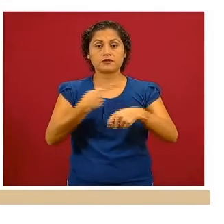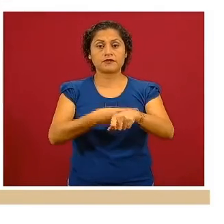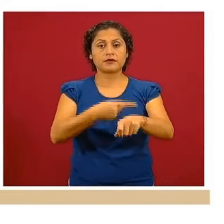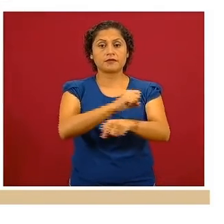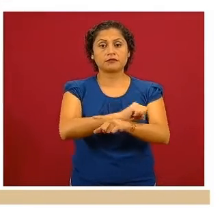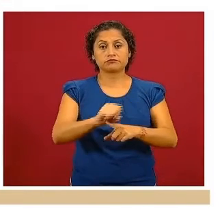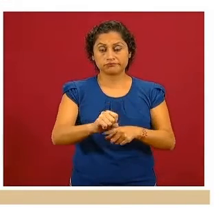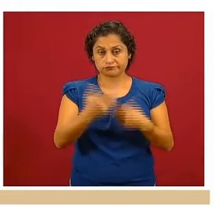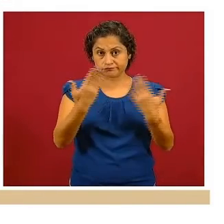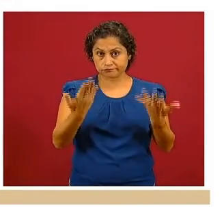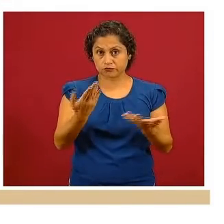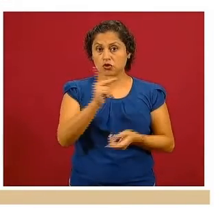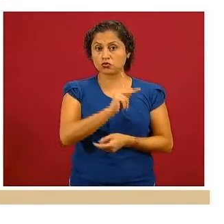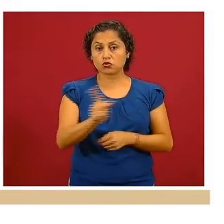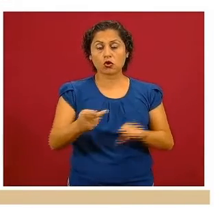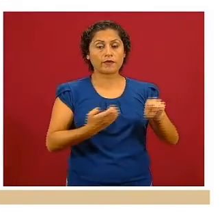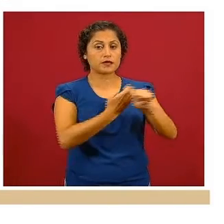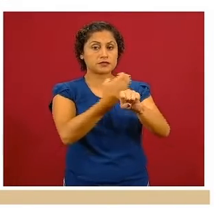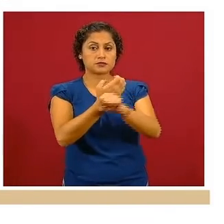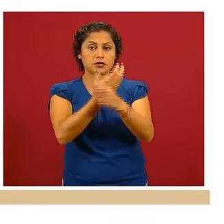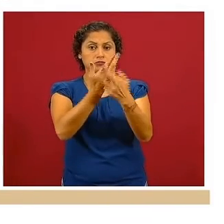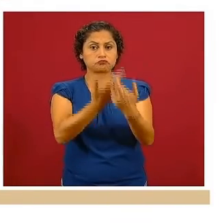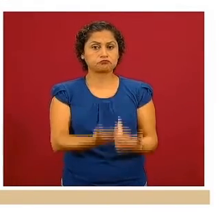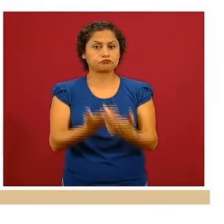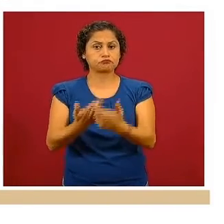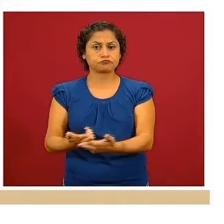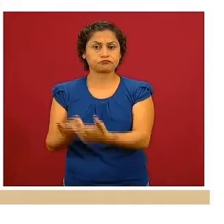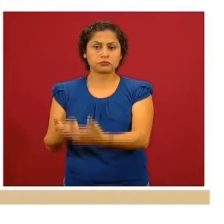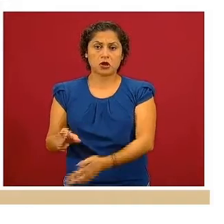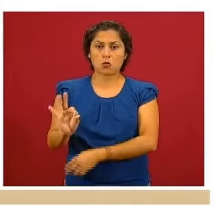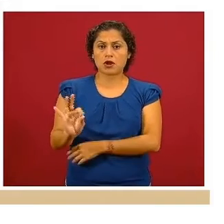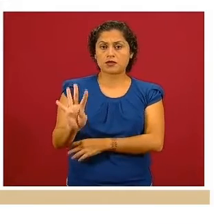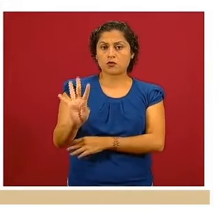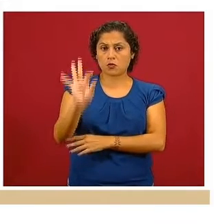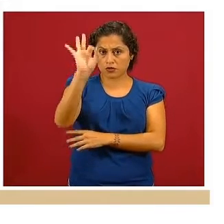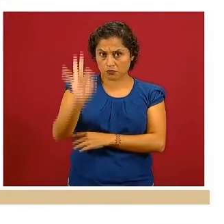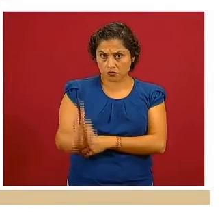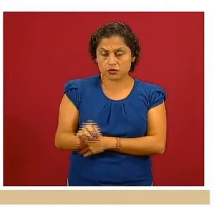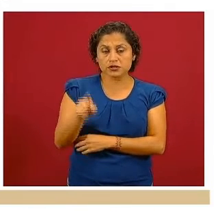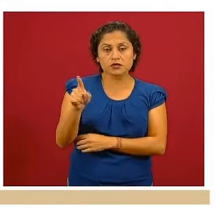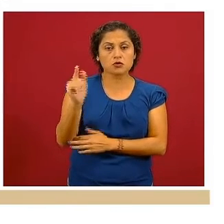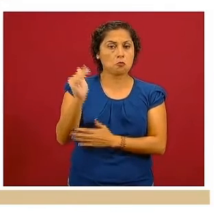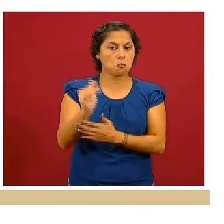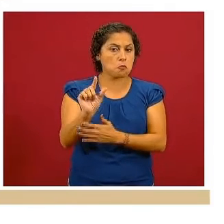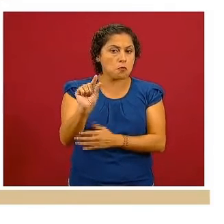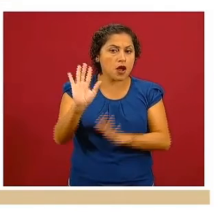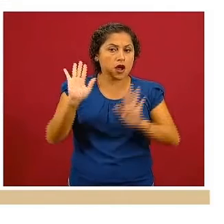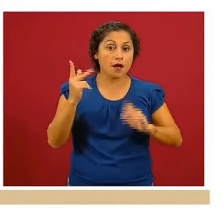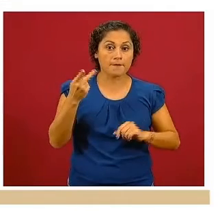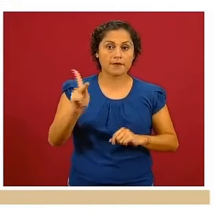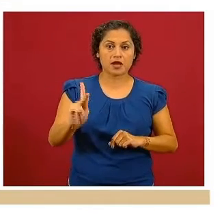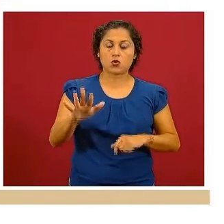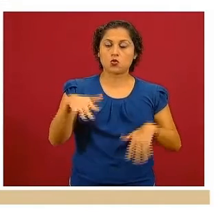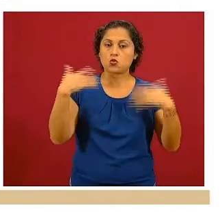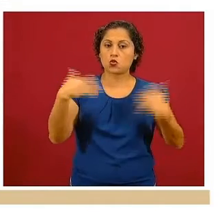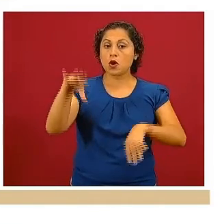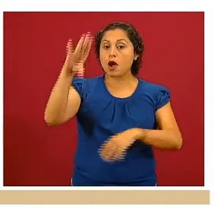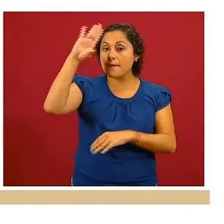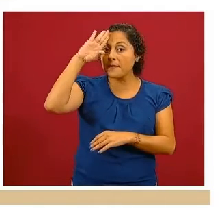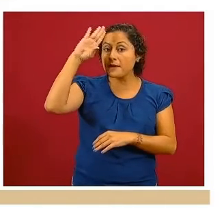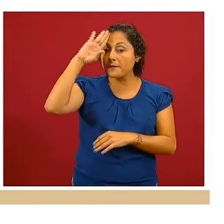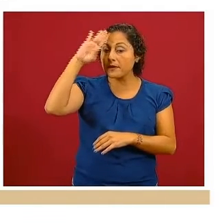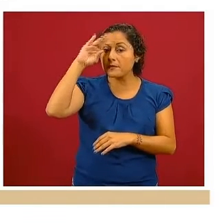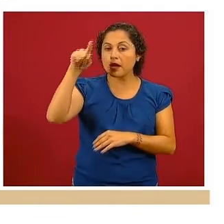entidades federativas con disponibilidad de camas, 44% el que menos disponibilidad tiene, lo cual es bueno porque prácticamente